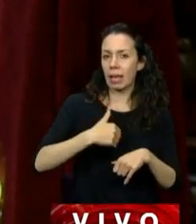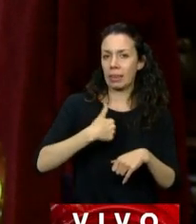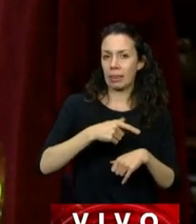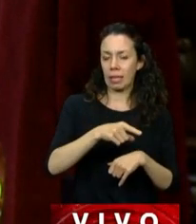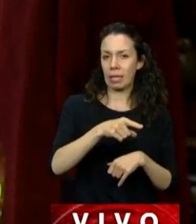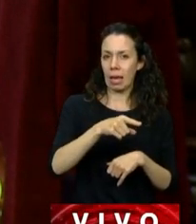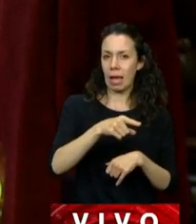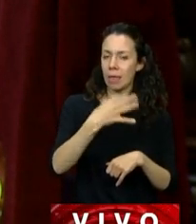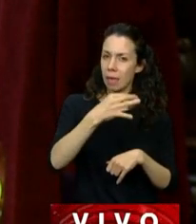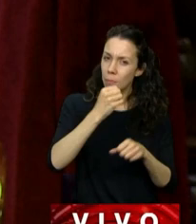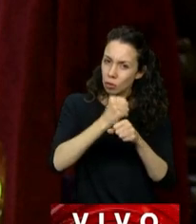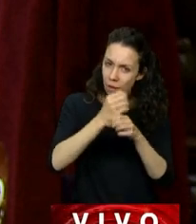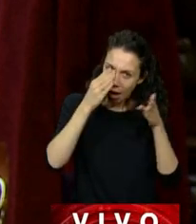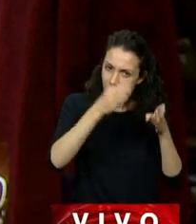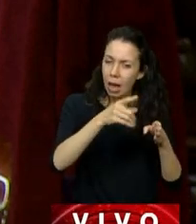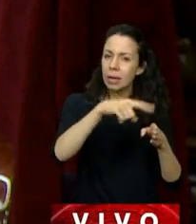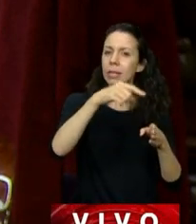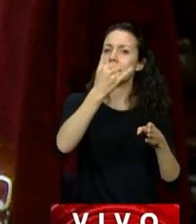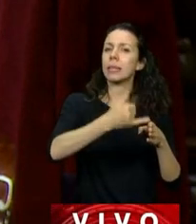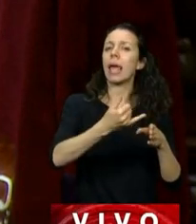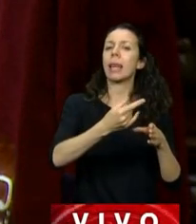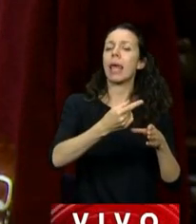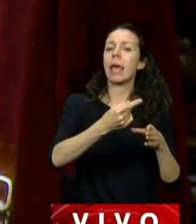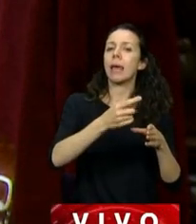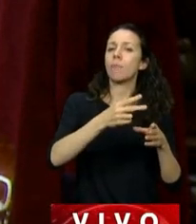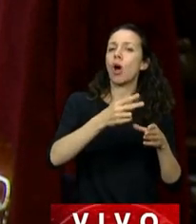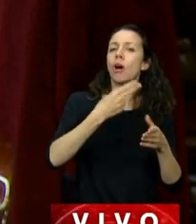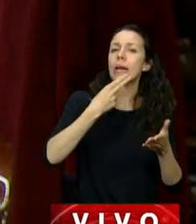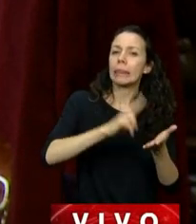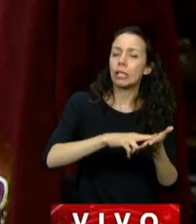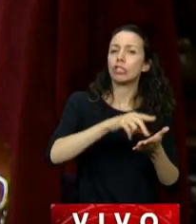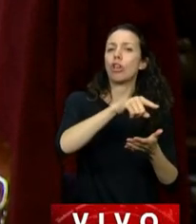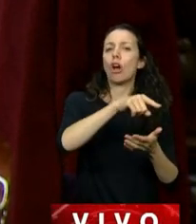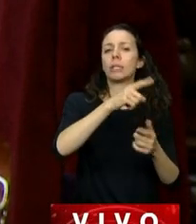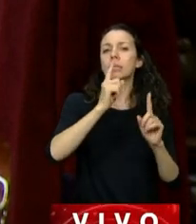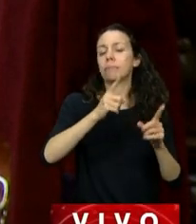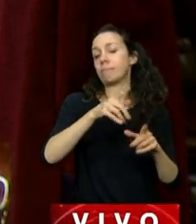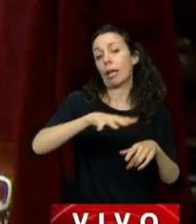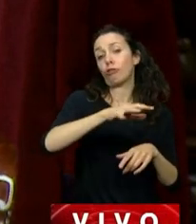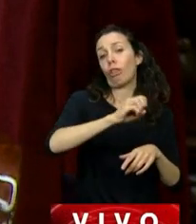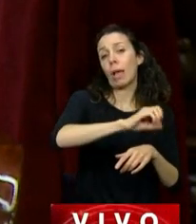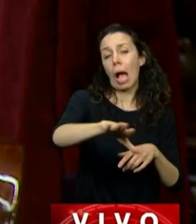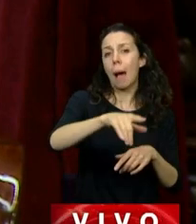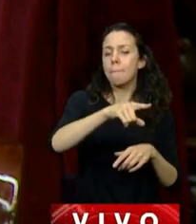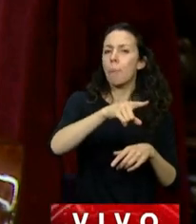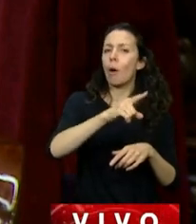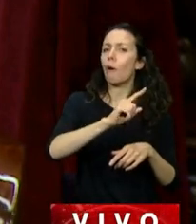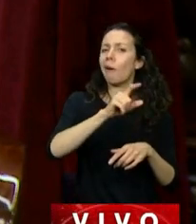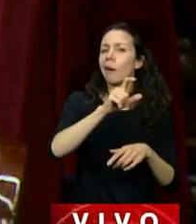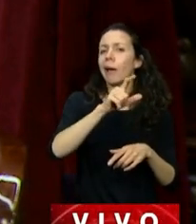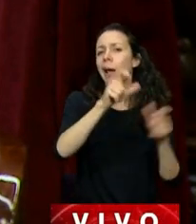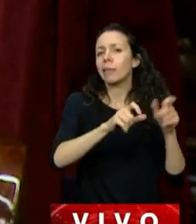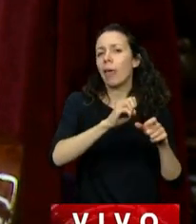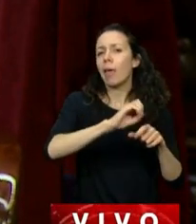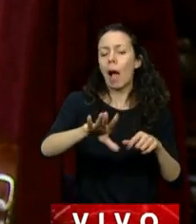regresividad de las retenciones y perjudicando a un sector como es el sector del campo, que no se la guarda, siempre